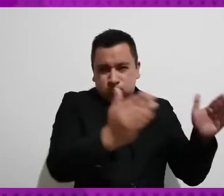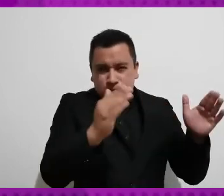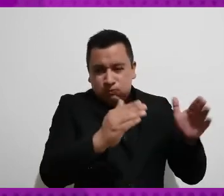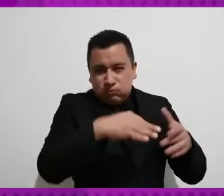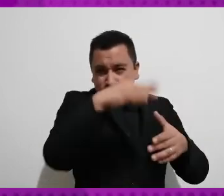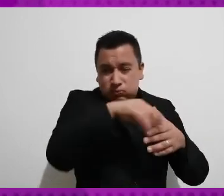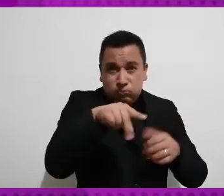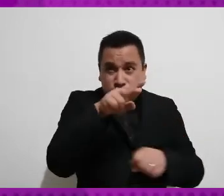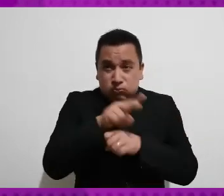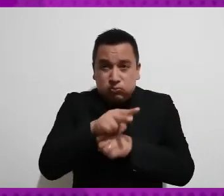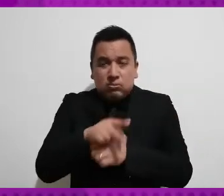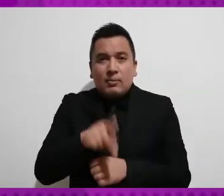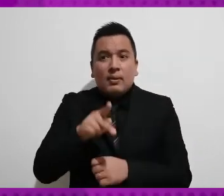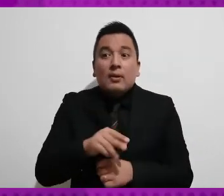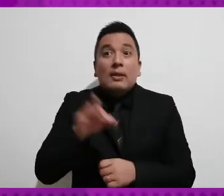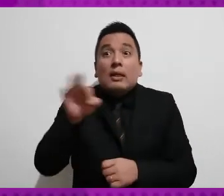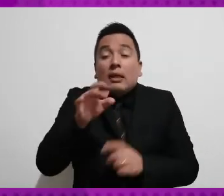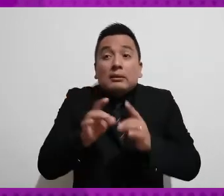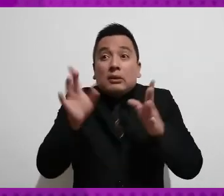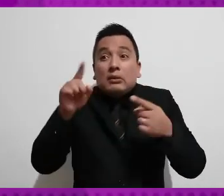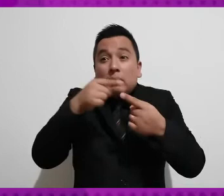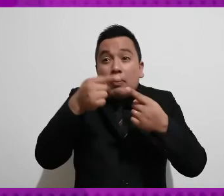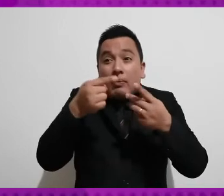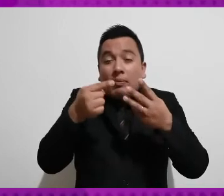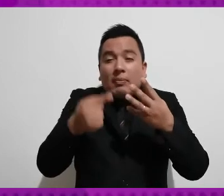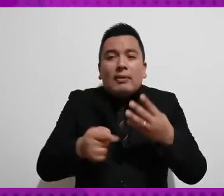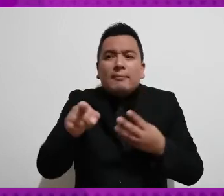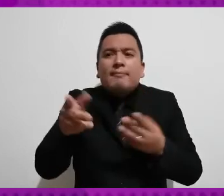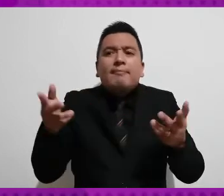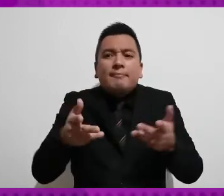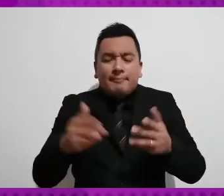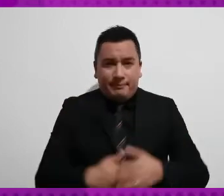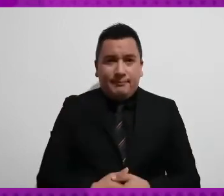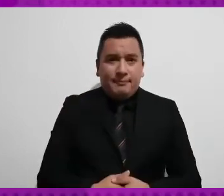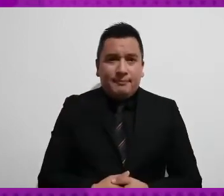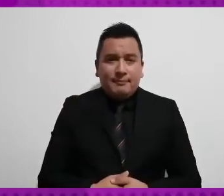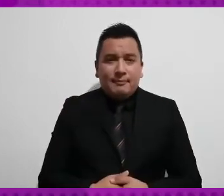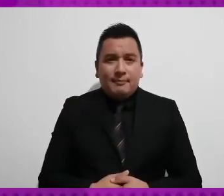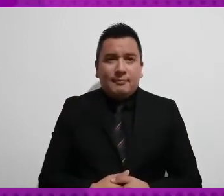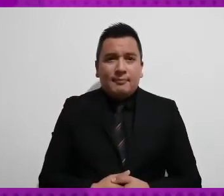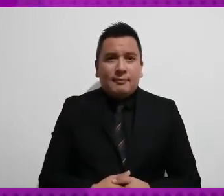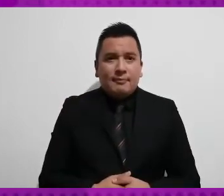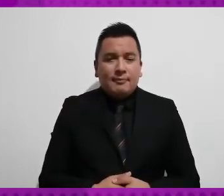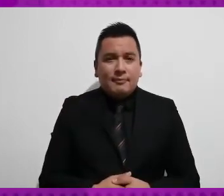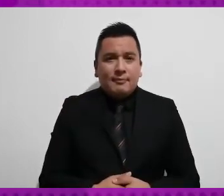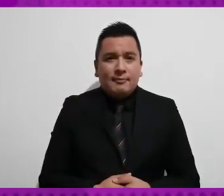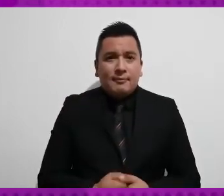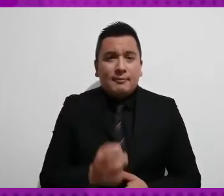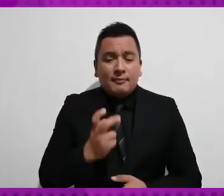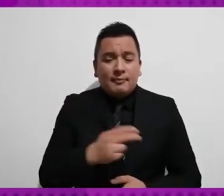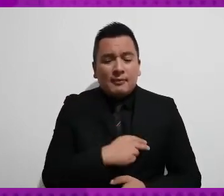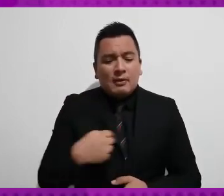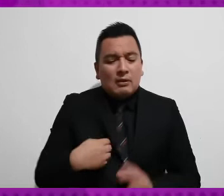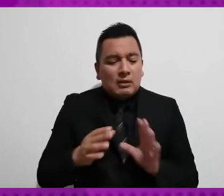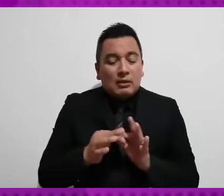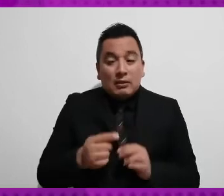pueden presentar durante el desarrollo de su función como funcionario de mesa directiva de casilla, y entre ello está precisamente